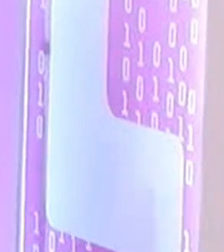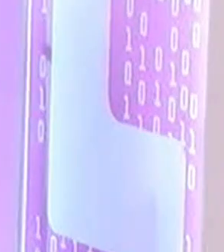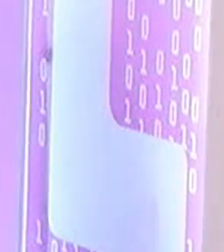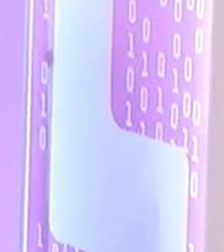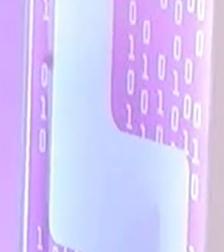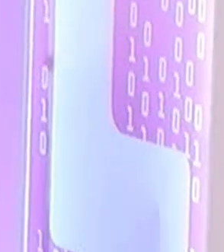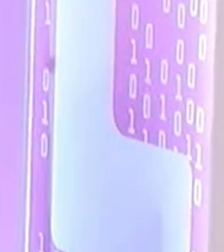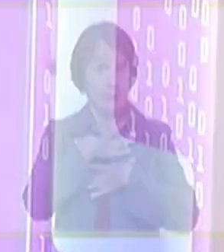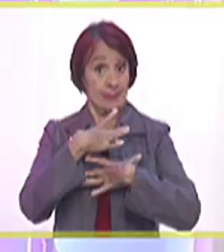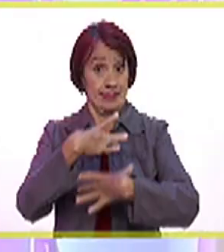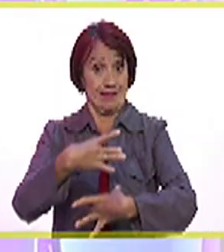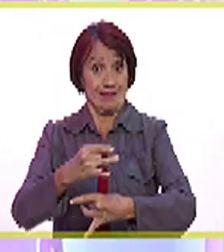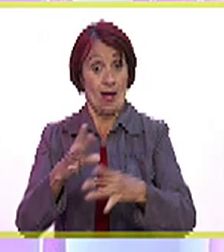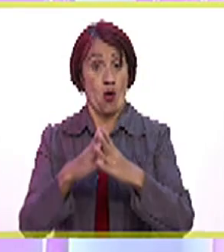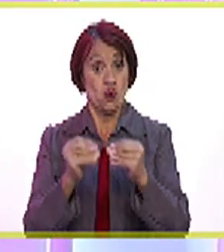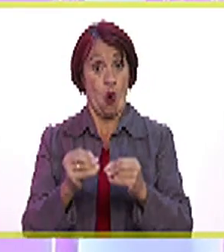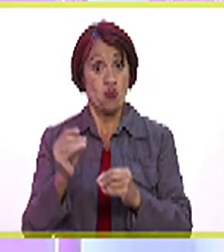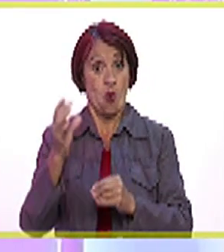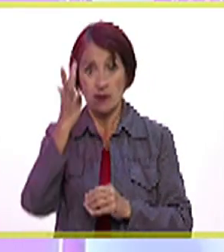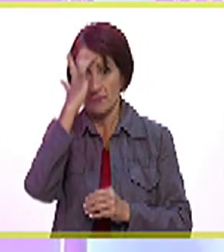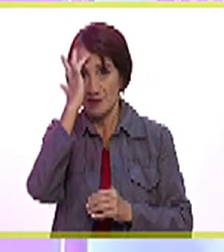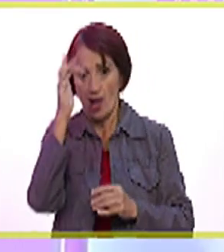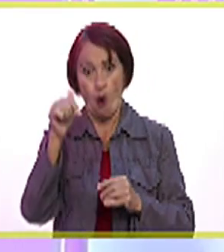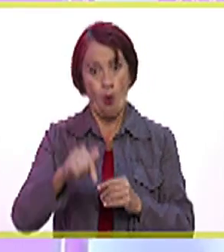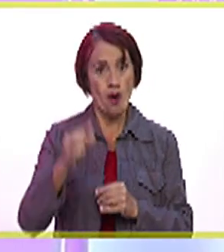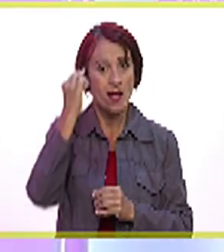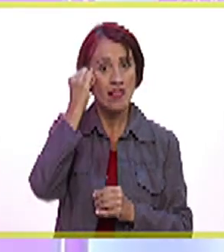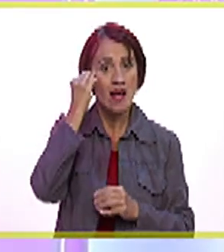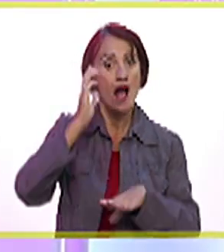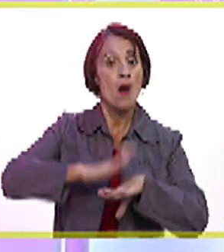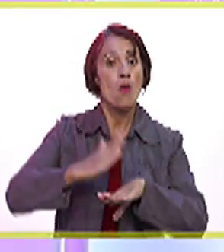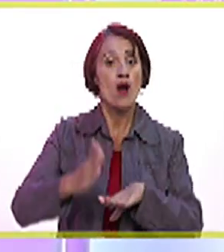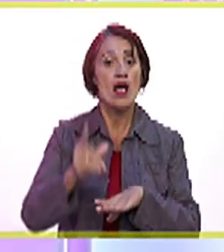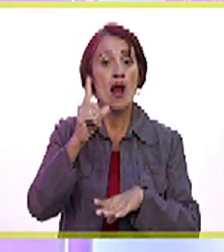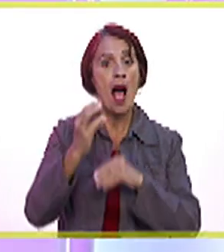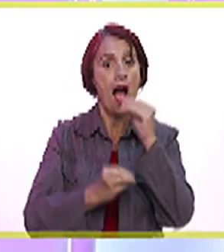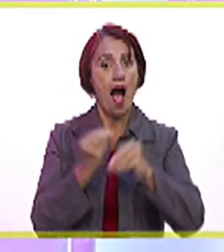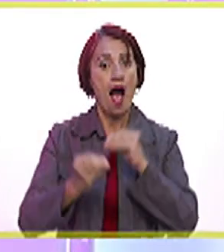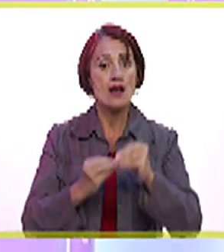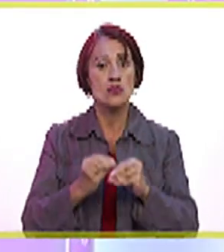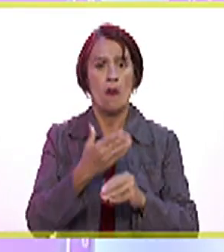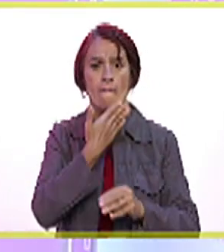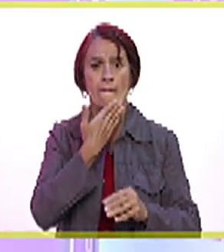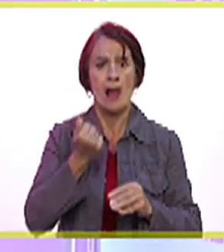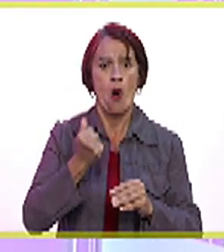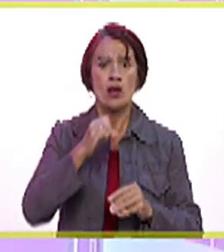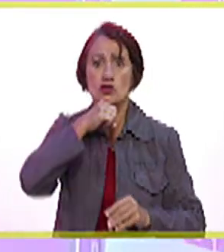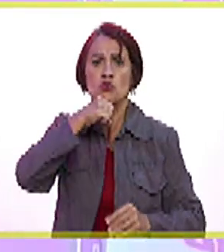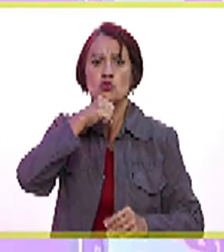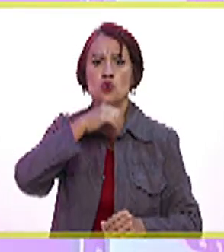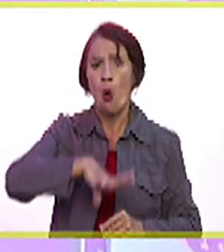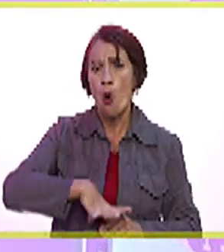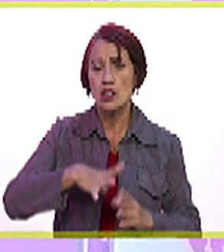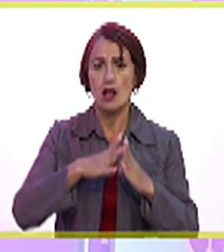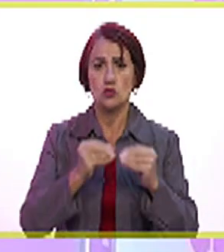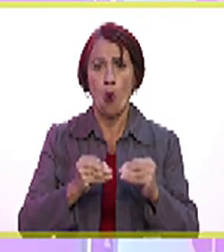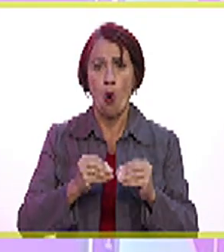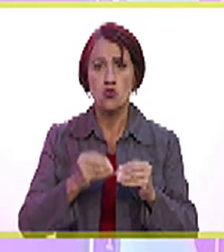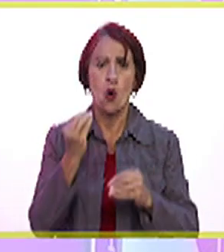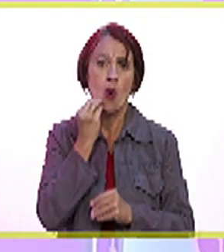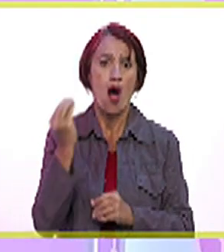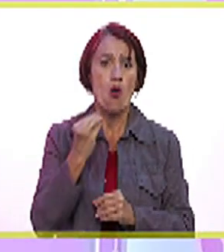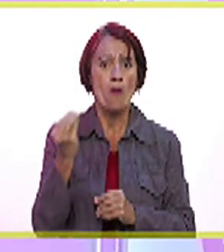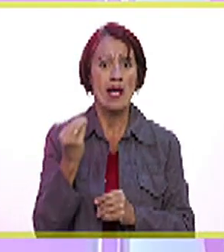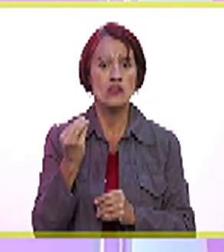Qué interesante es la efeméride de este día, sobre todo porque es un hecho súper histórico el tema de que la